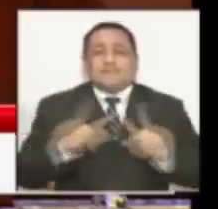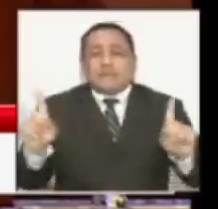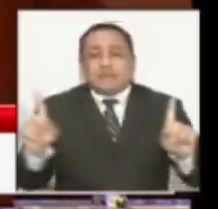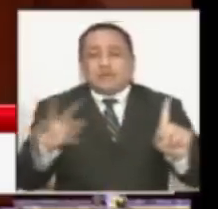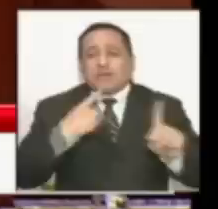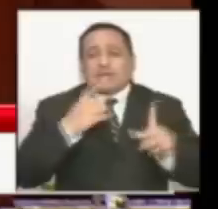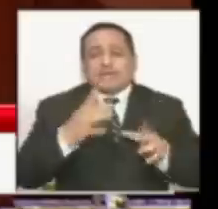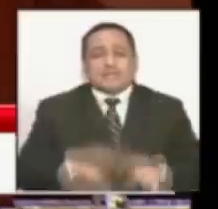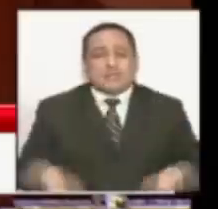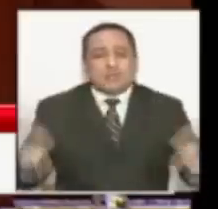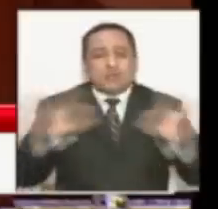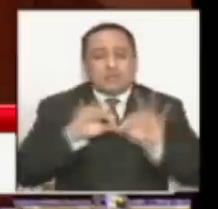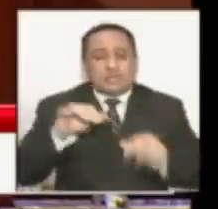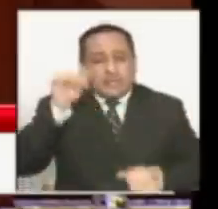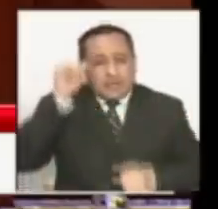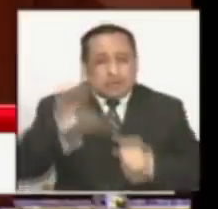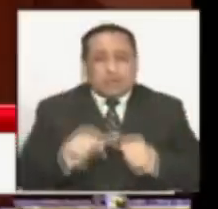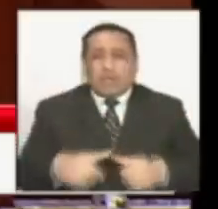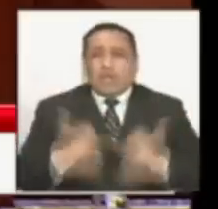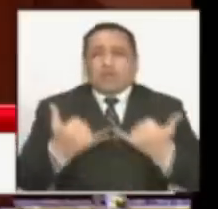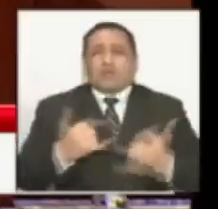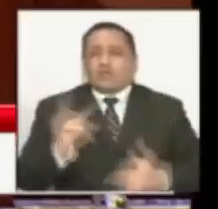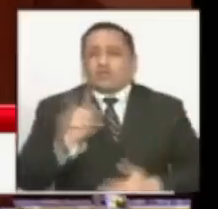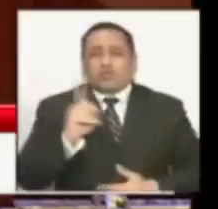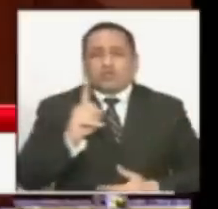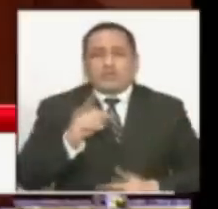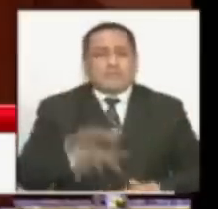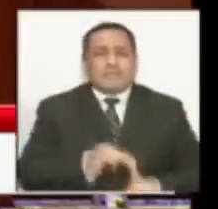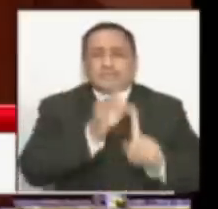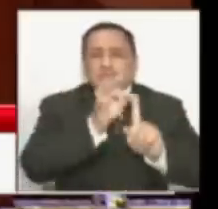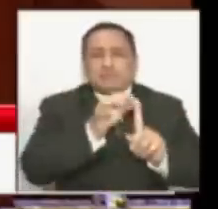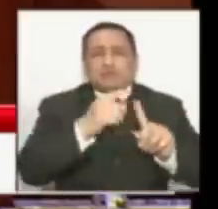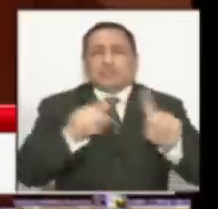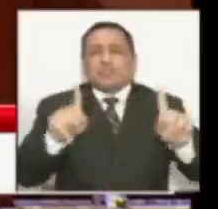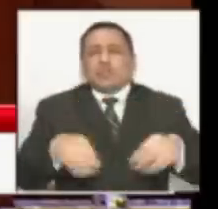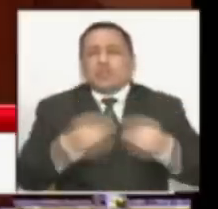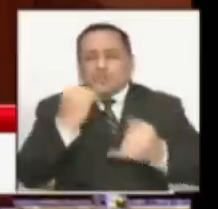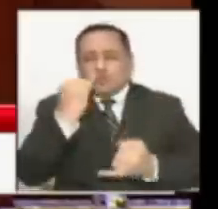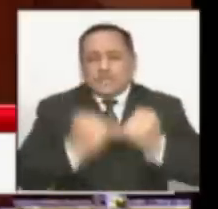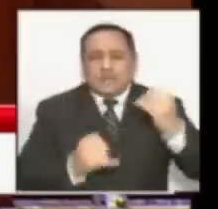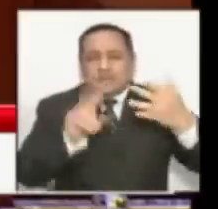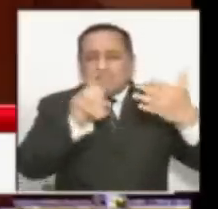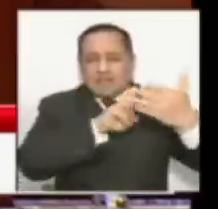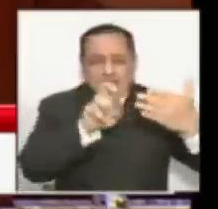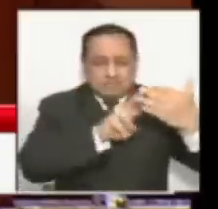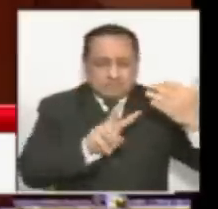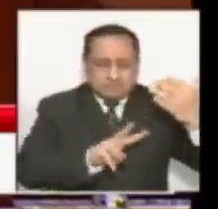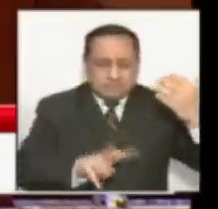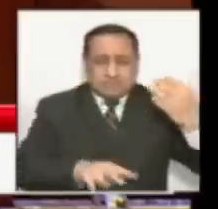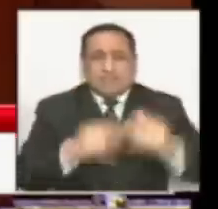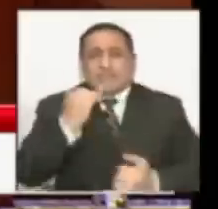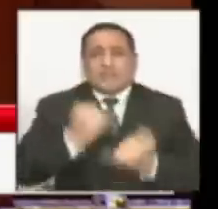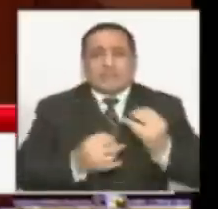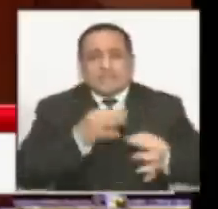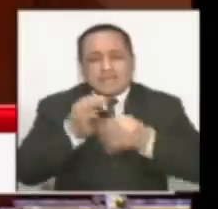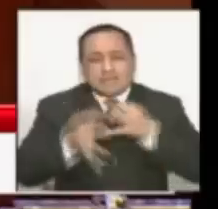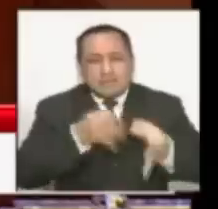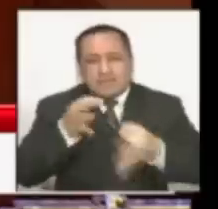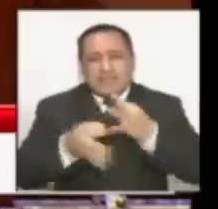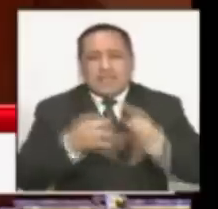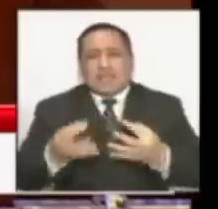que es importante recordar ahora no es solo ese principio, sino cómo termina después de haber